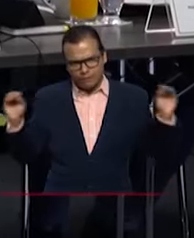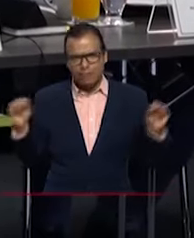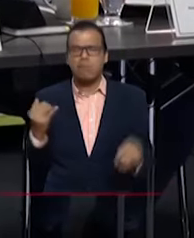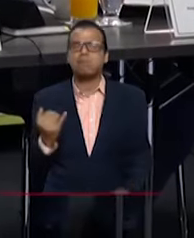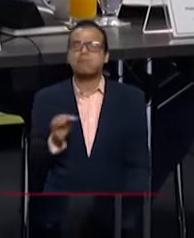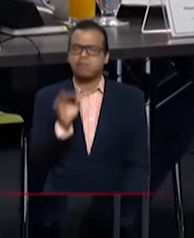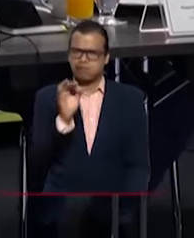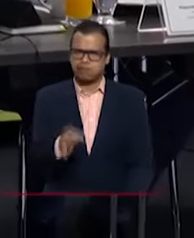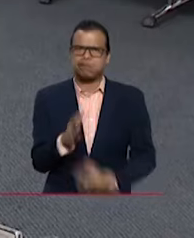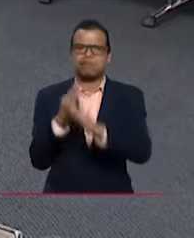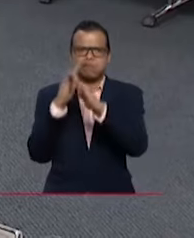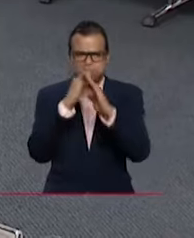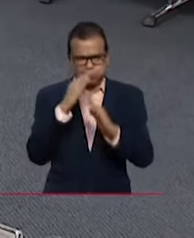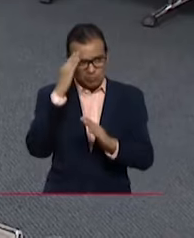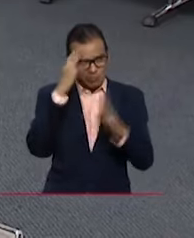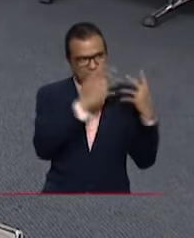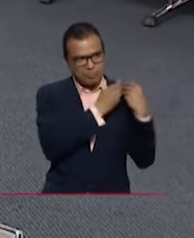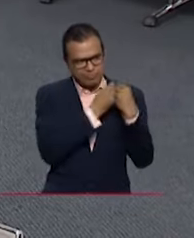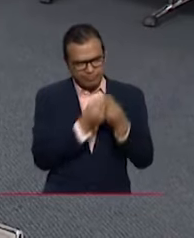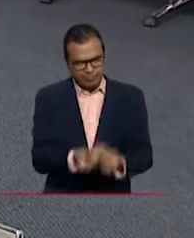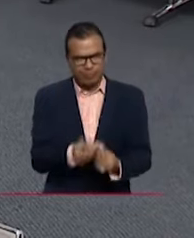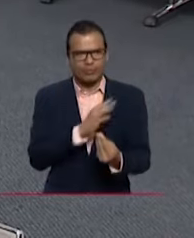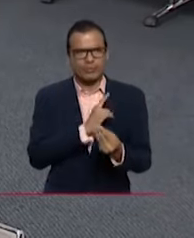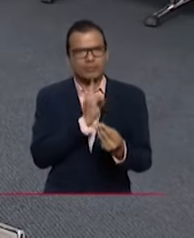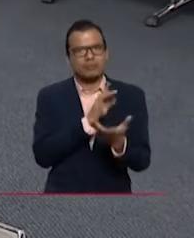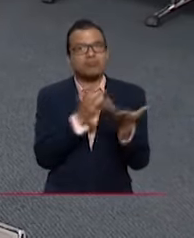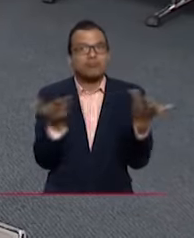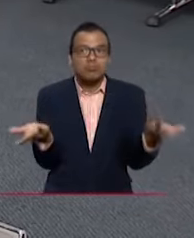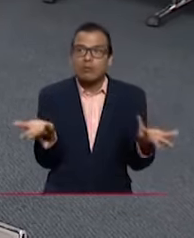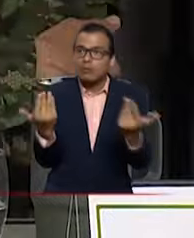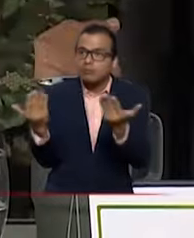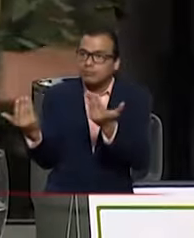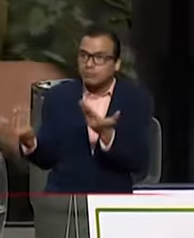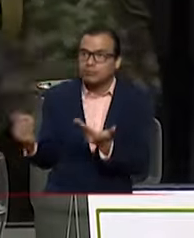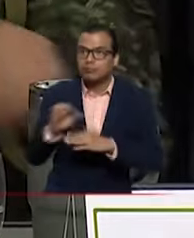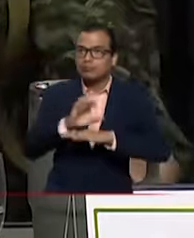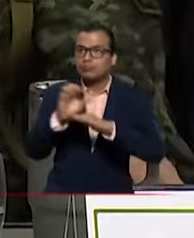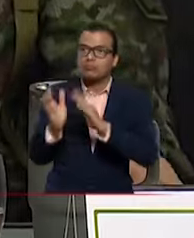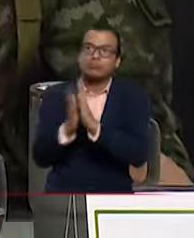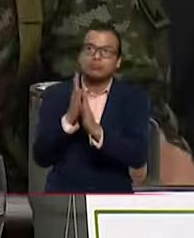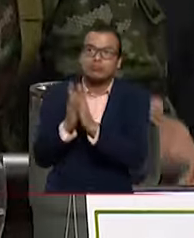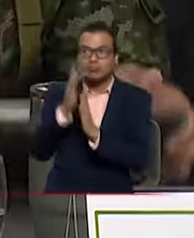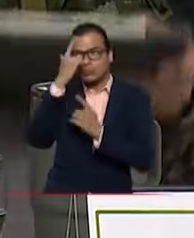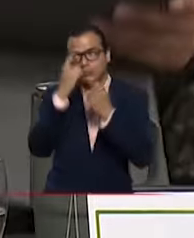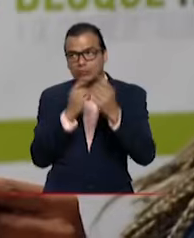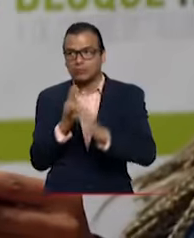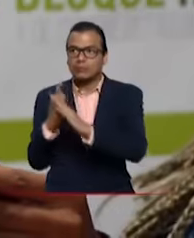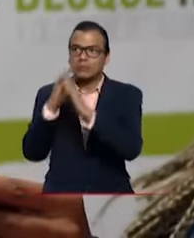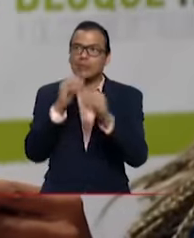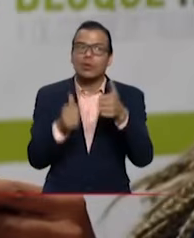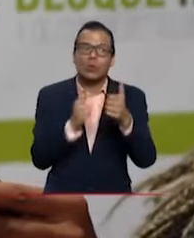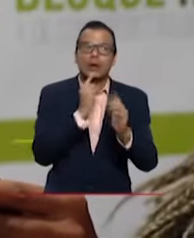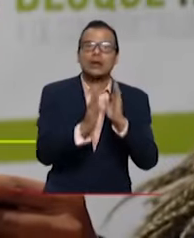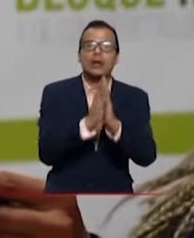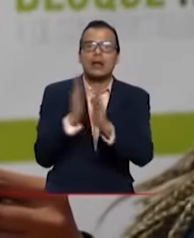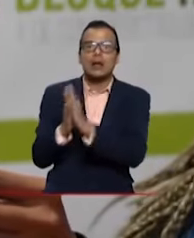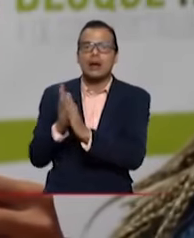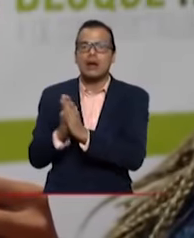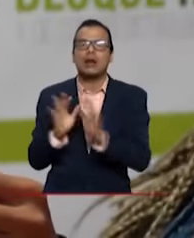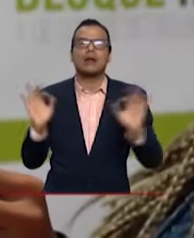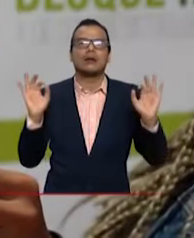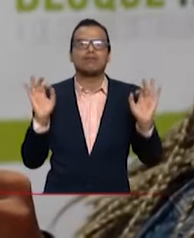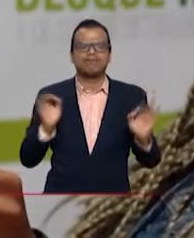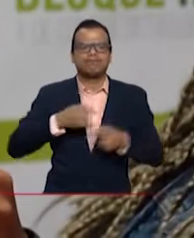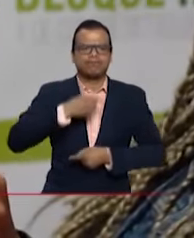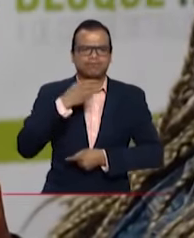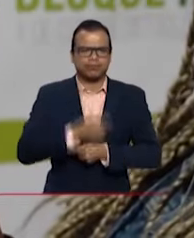de los altos mandos de las Fuerzas Armadas que presentaron los planes que han desarrollado para la seguridad del evento. Estamos sumamente satisfechos con la explicación que